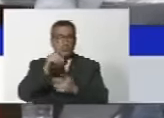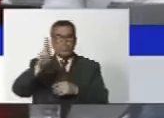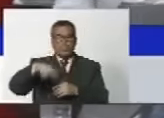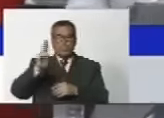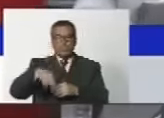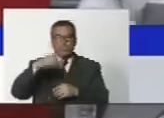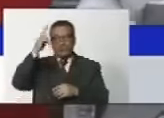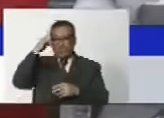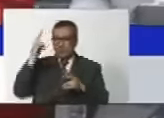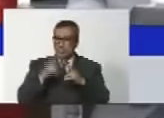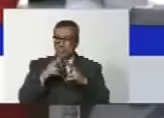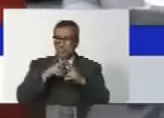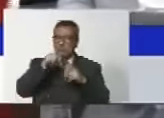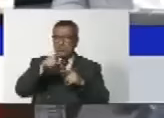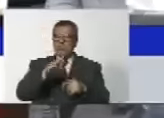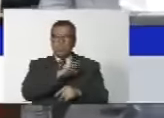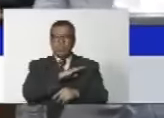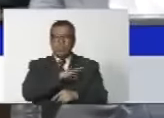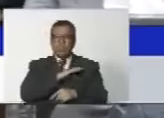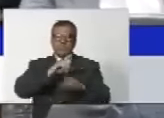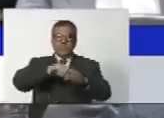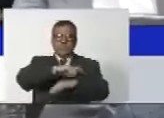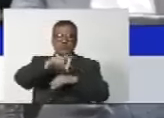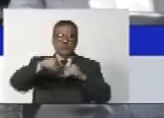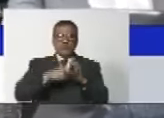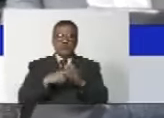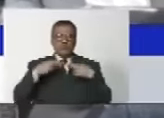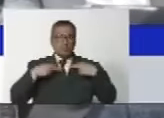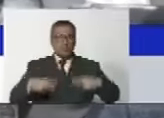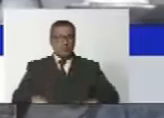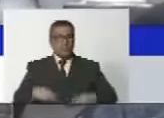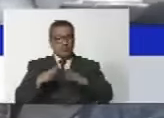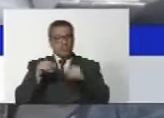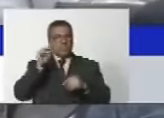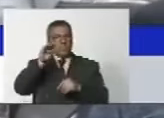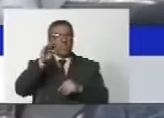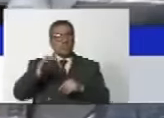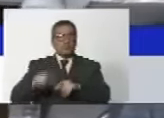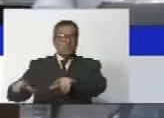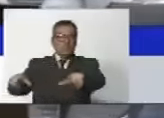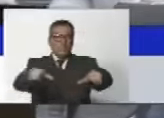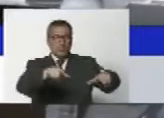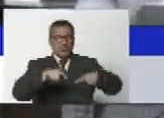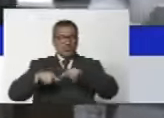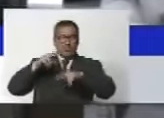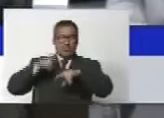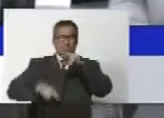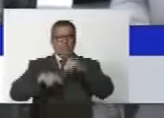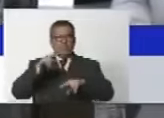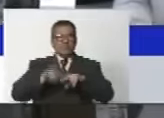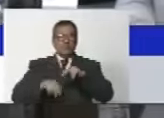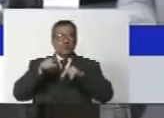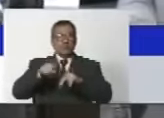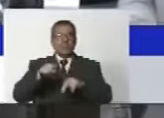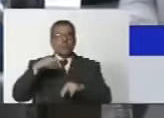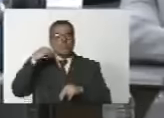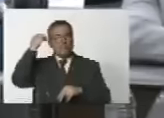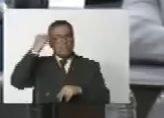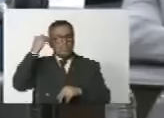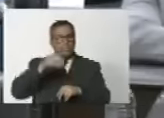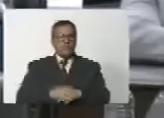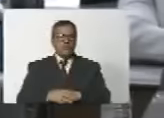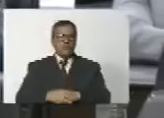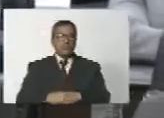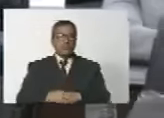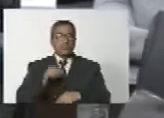nunca era reconocido como dueño pleno de su vida, de su futuro y del espacio donde construye y donde crea. Así